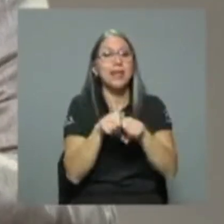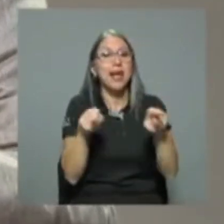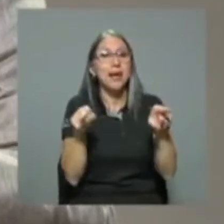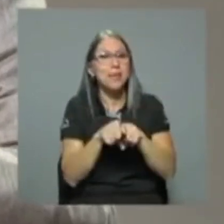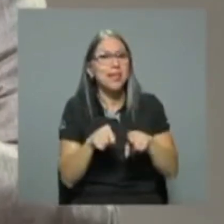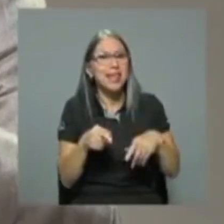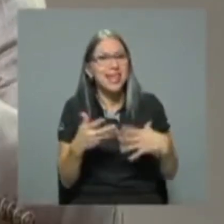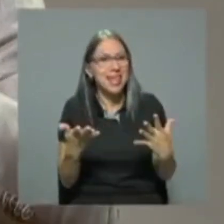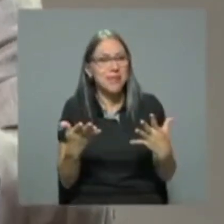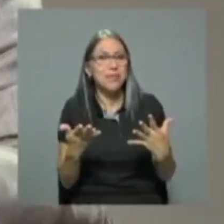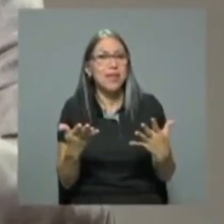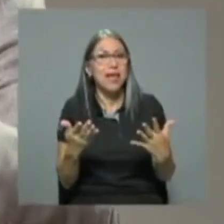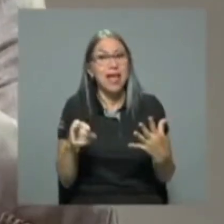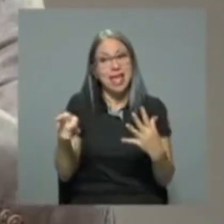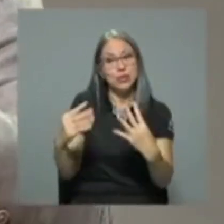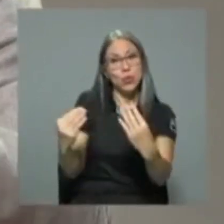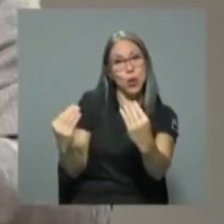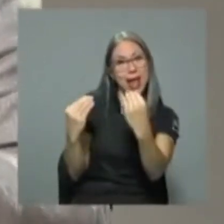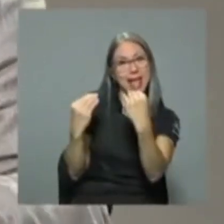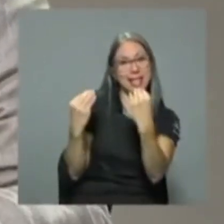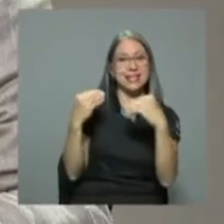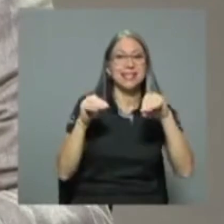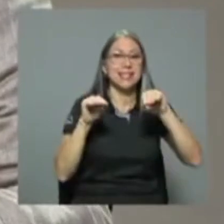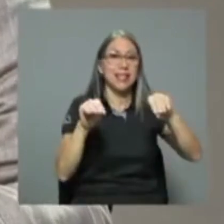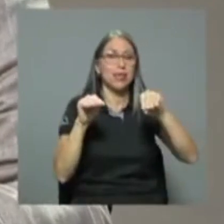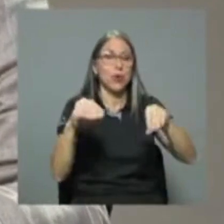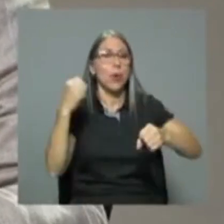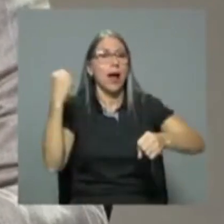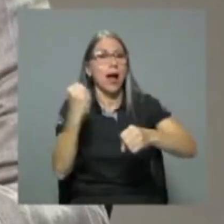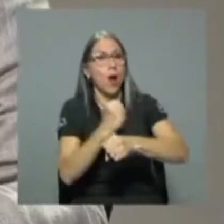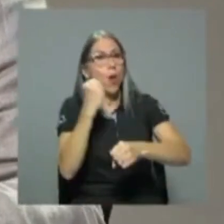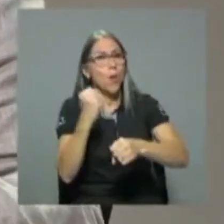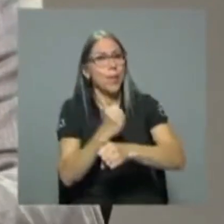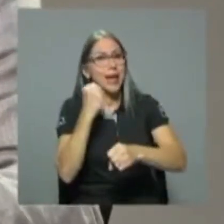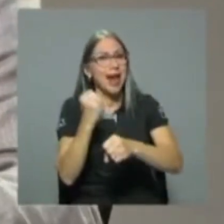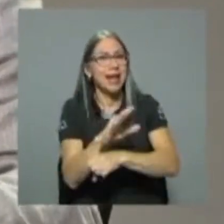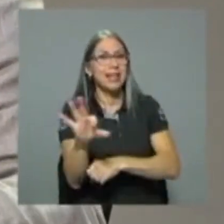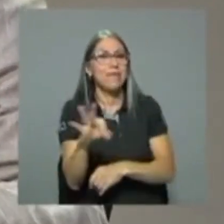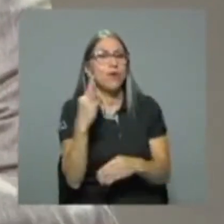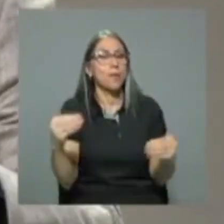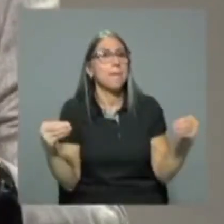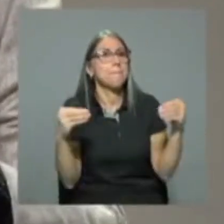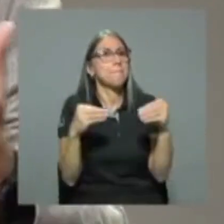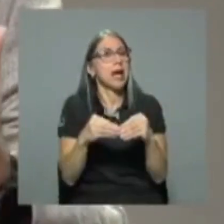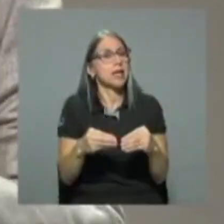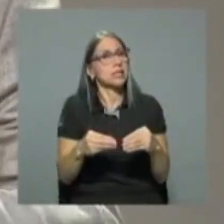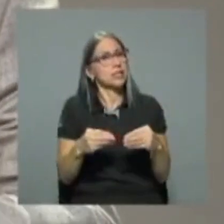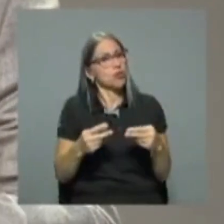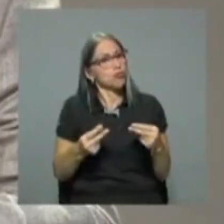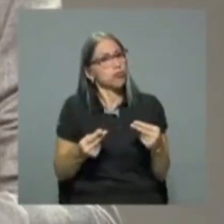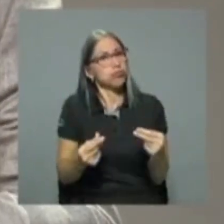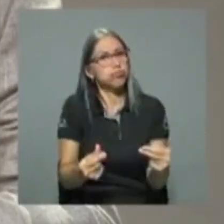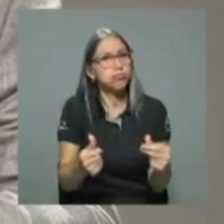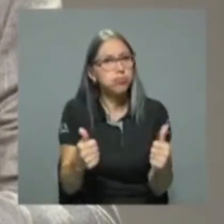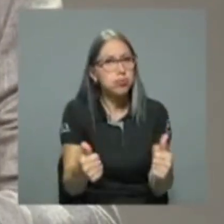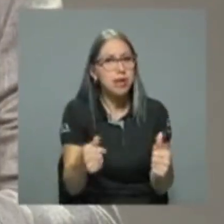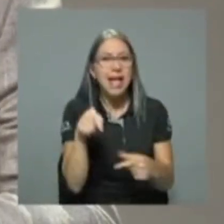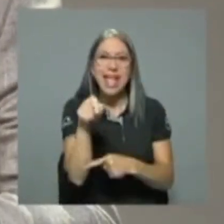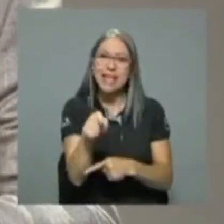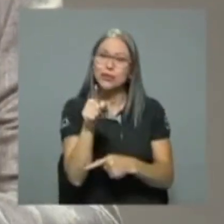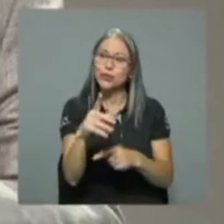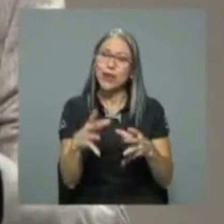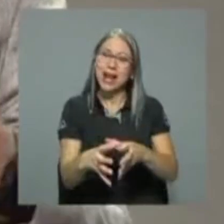que nos enseñó a operar mucho más eficientemente, y eso yo creo que es una de las grandísimas